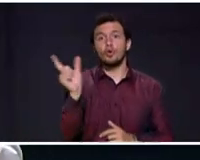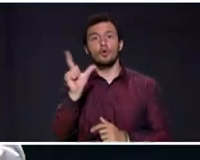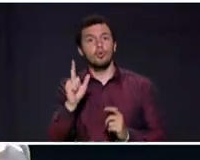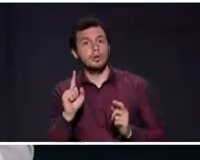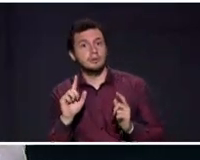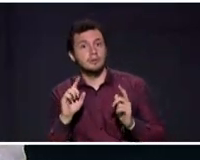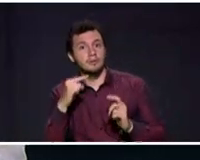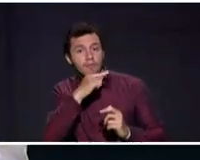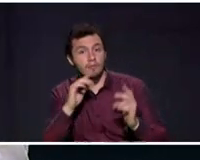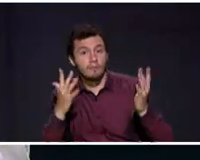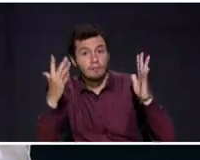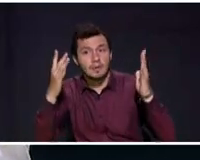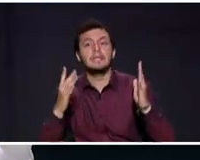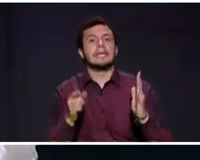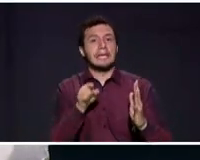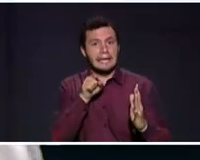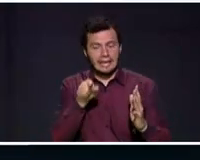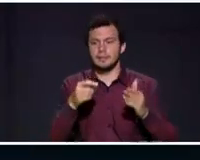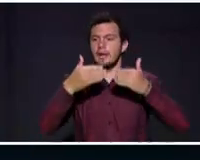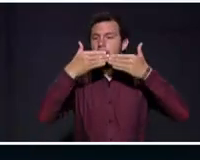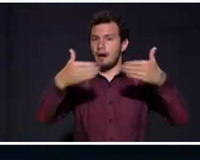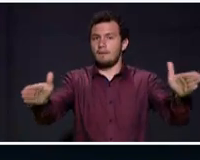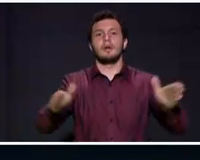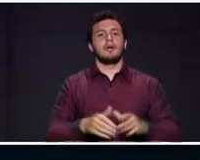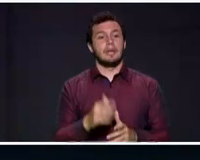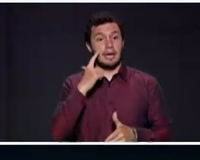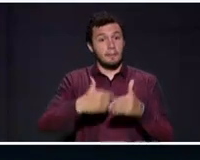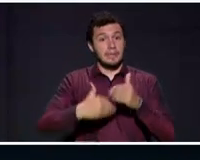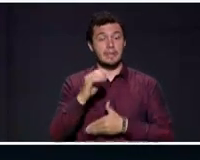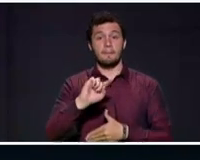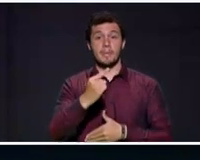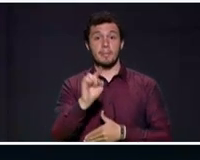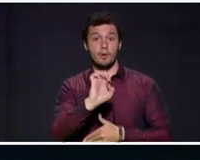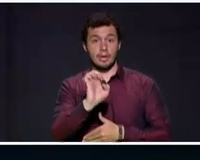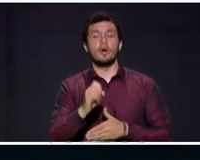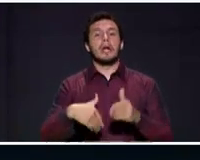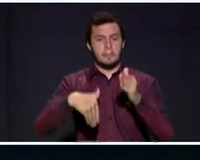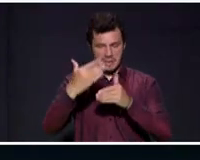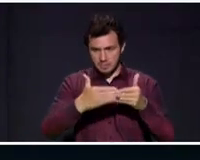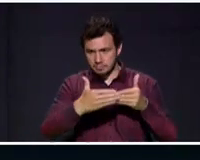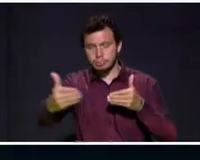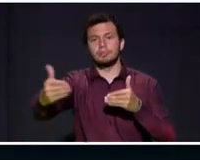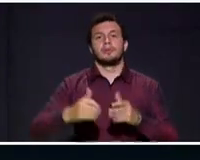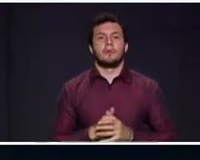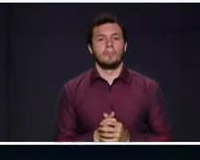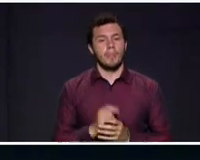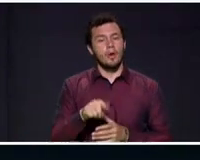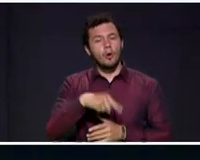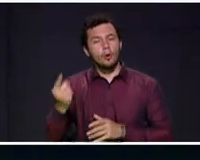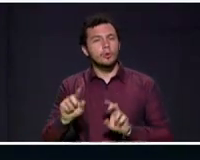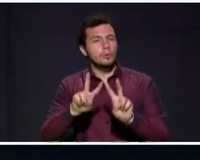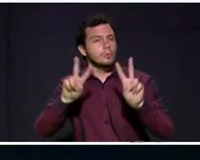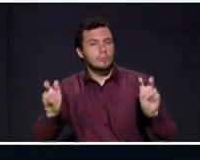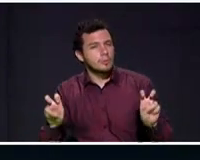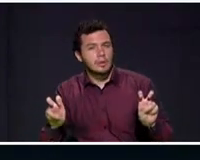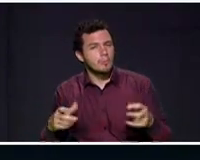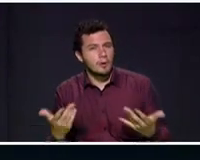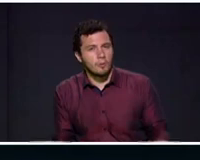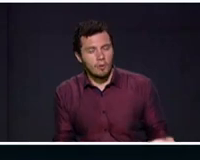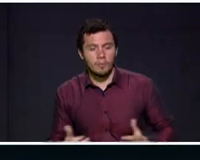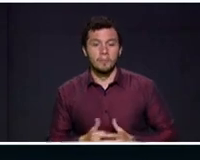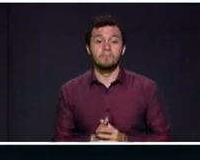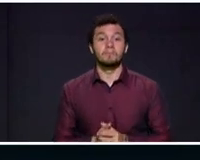acceso eso lo vamos a comprometer desde el 1º enero otro de los aspectos necesarios es el tema de la virtualidad y necesitamos